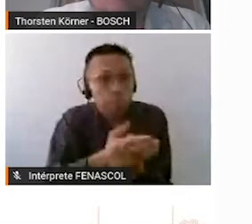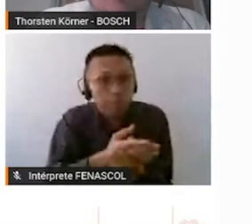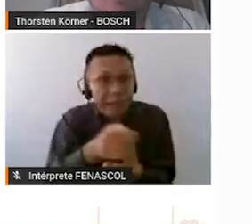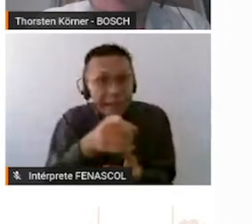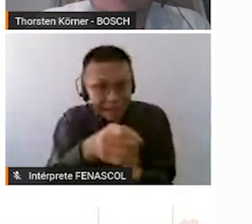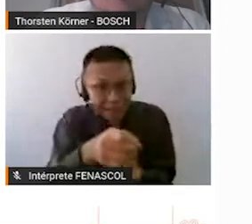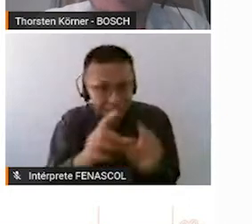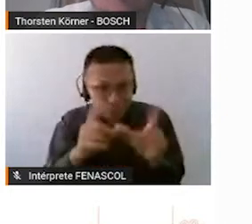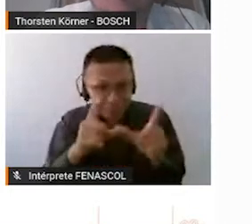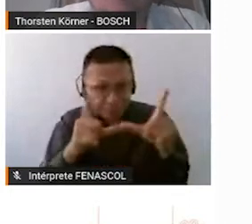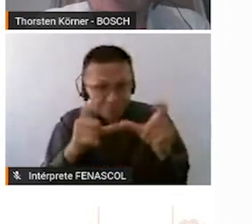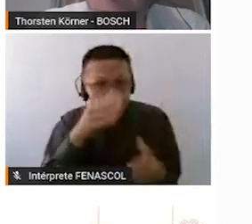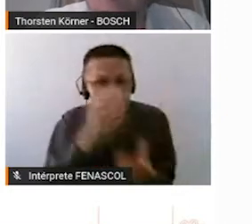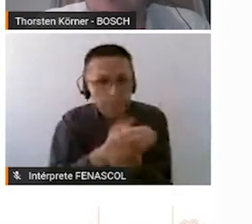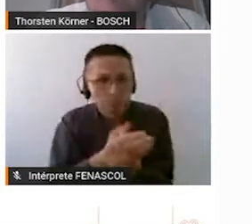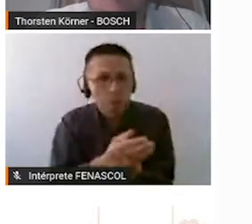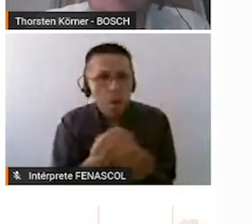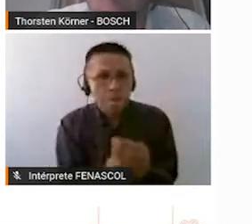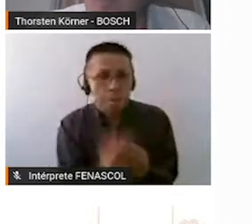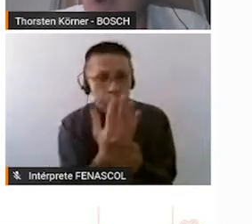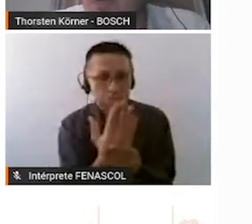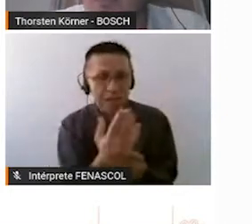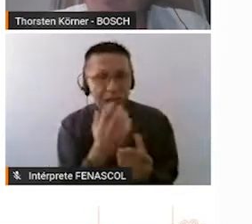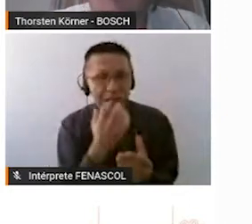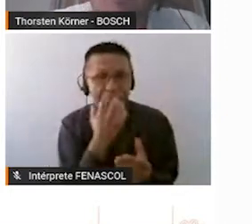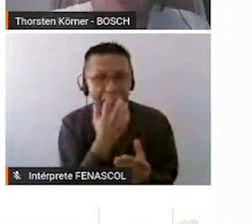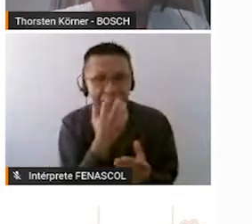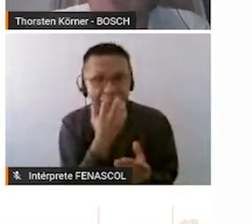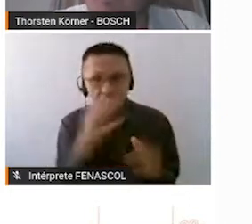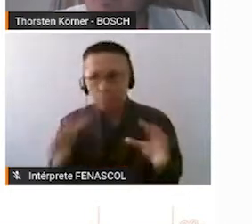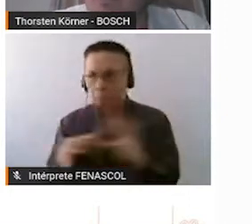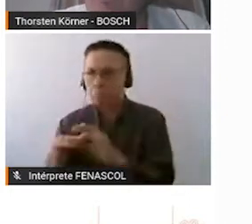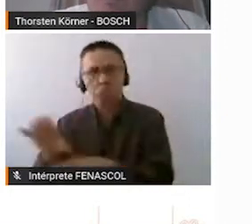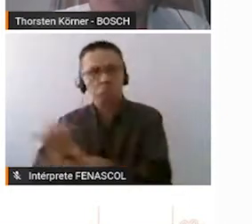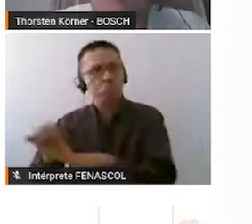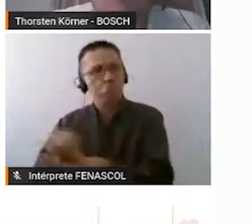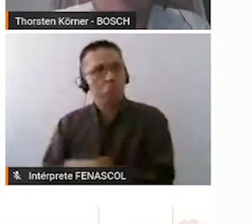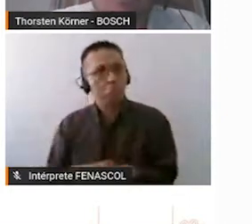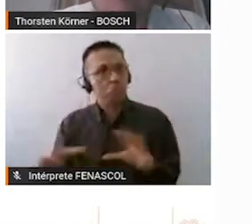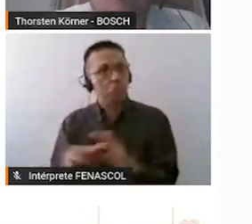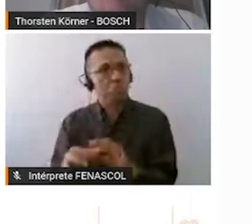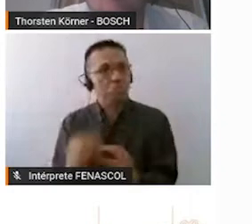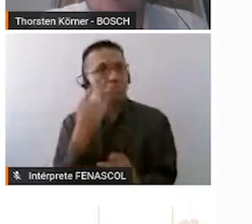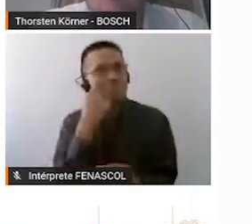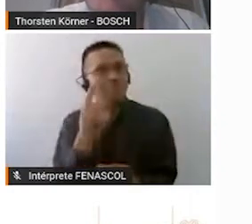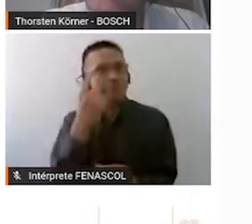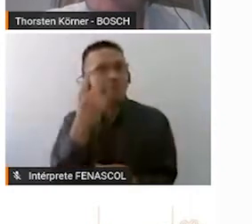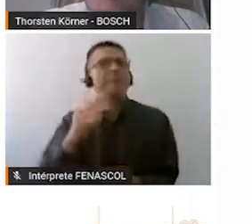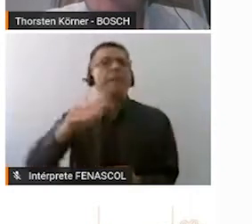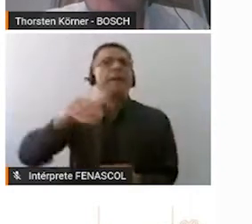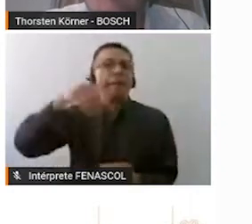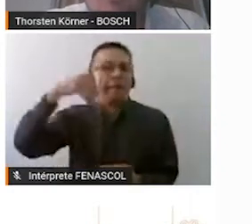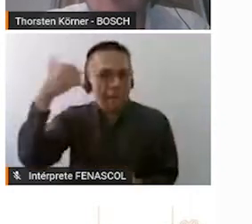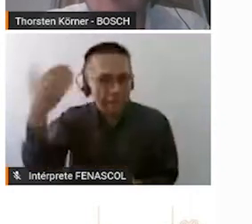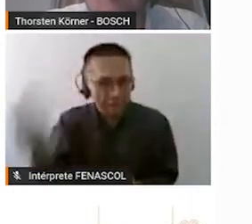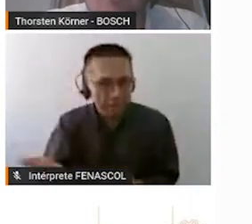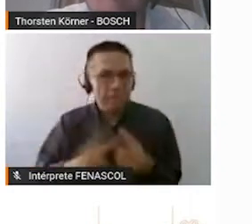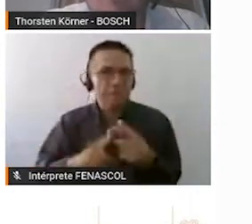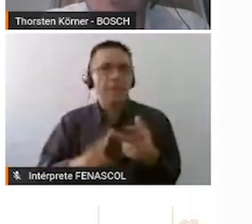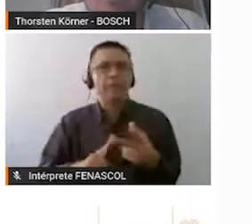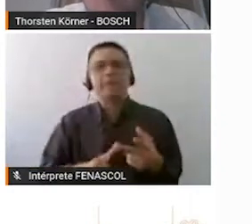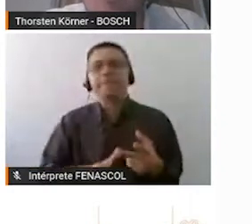inicio oficial del Internet de las cosas. Luego surgieron otros tipos de objetos como